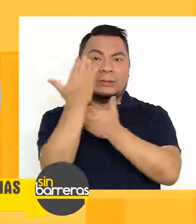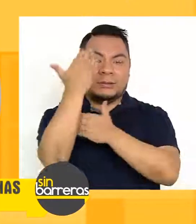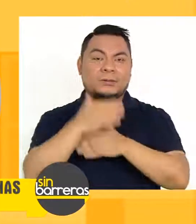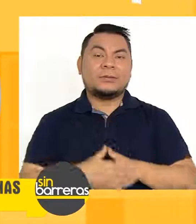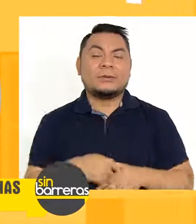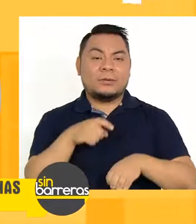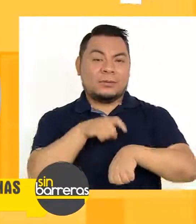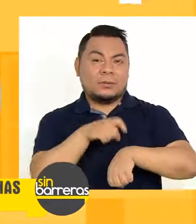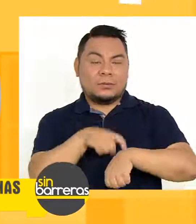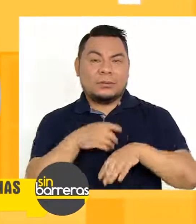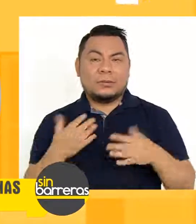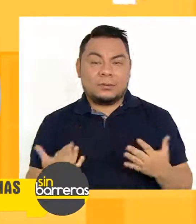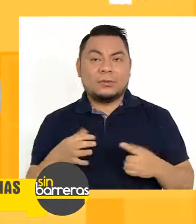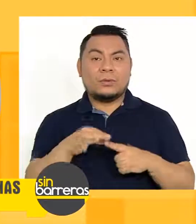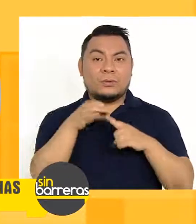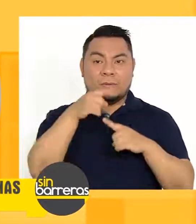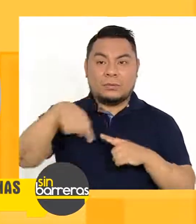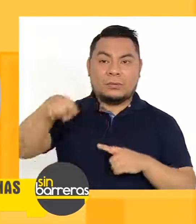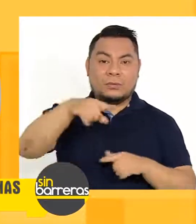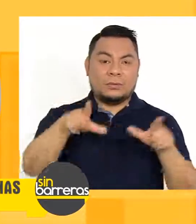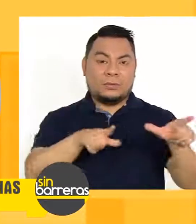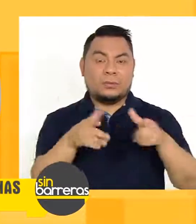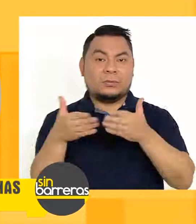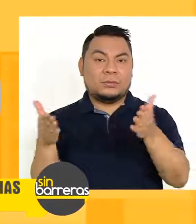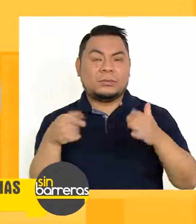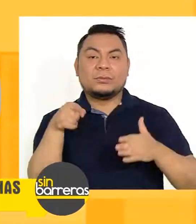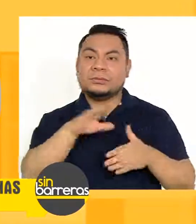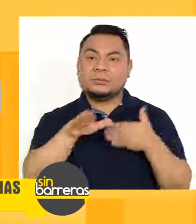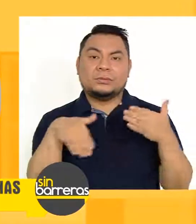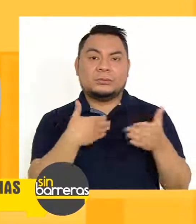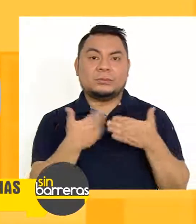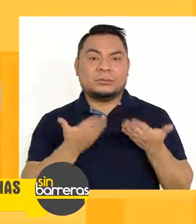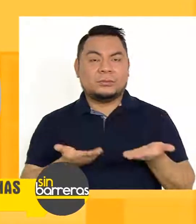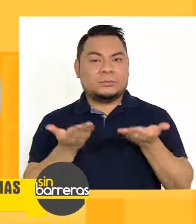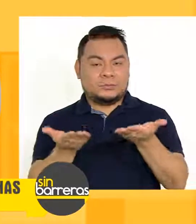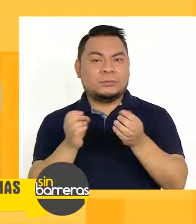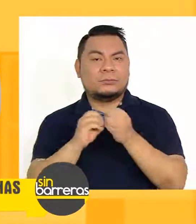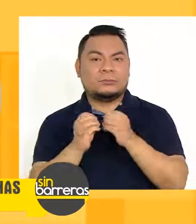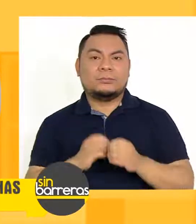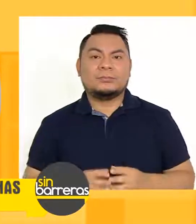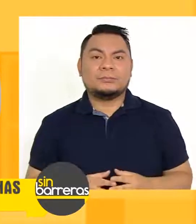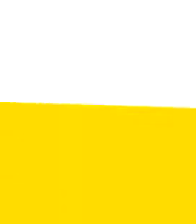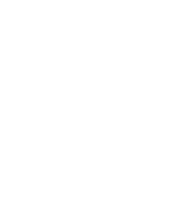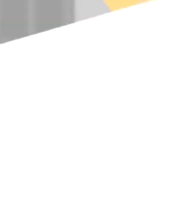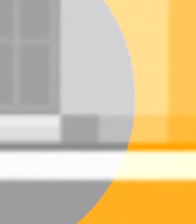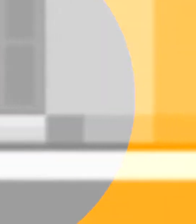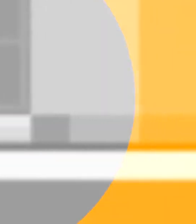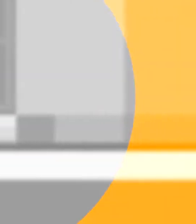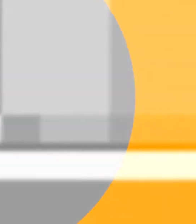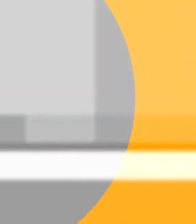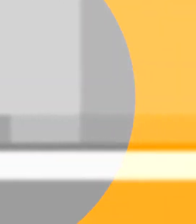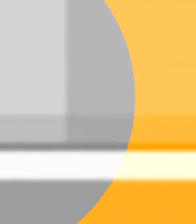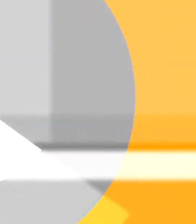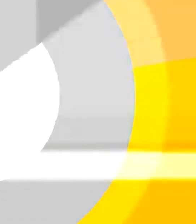a 9 de la mañana, horario en el que los locales se encuentran totalmente desinfectados.